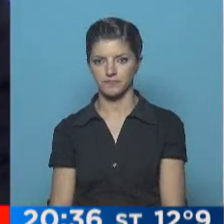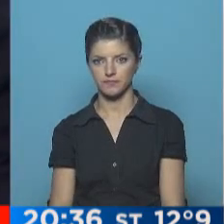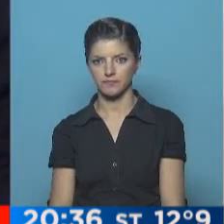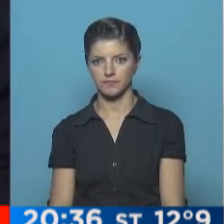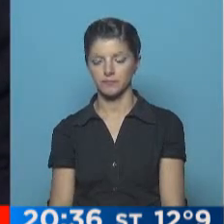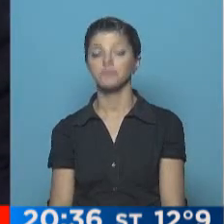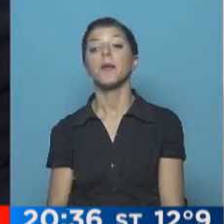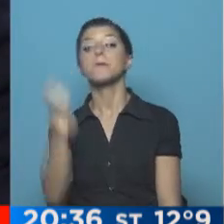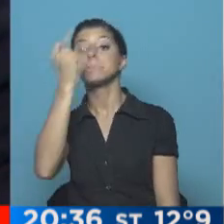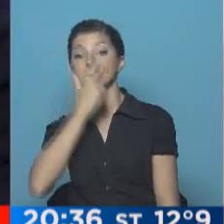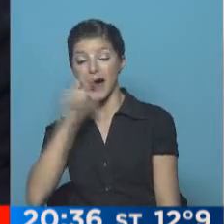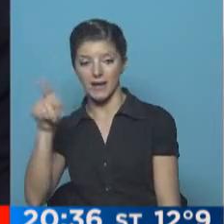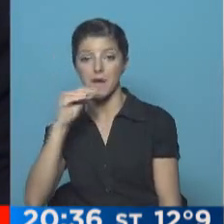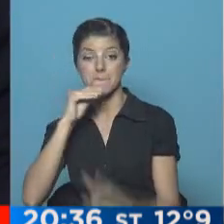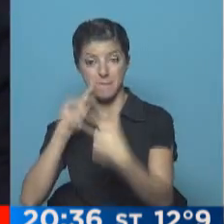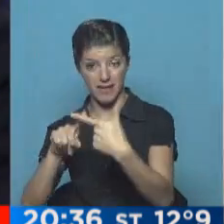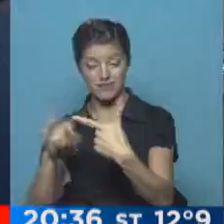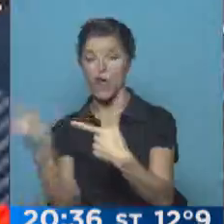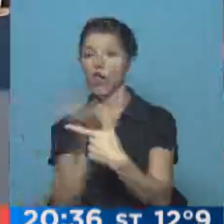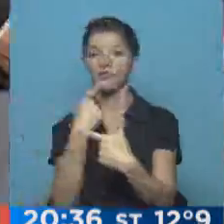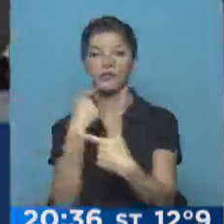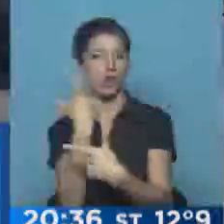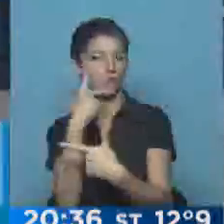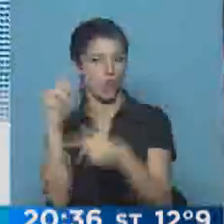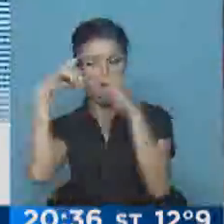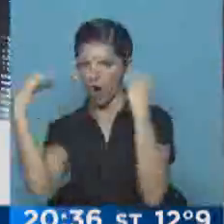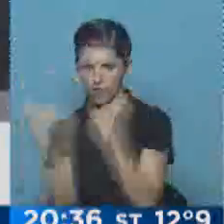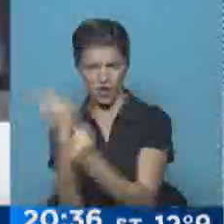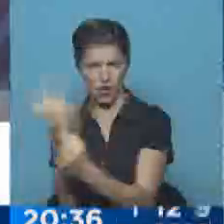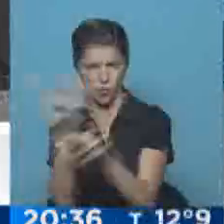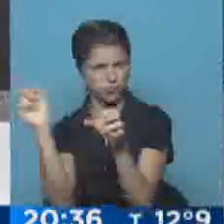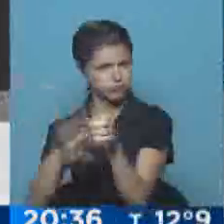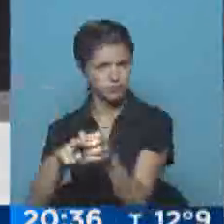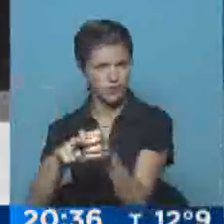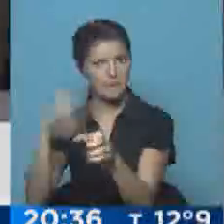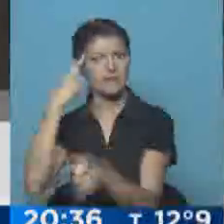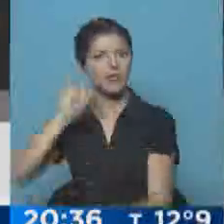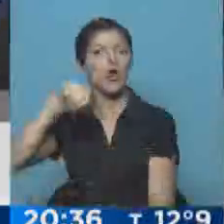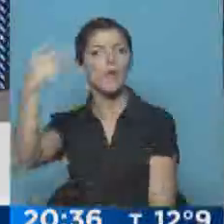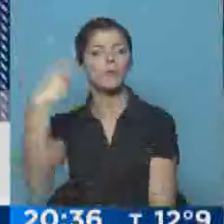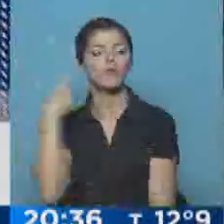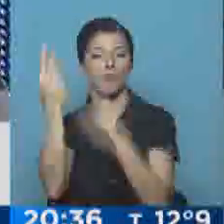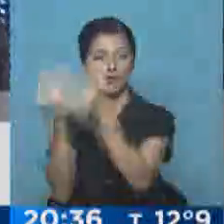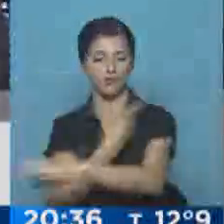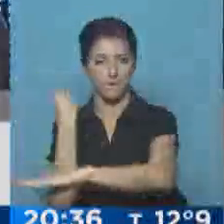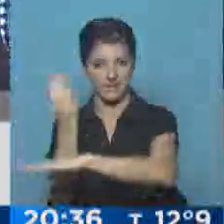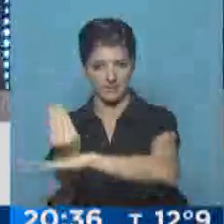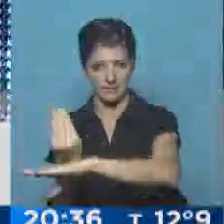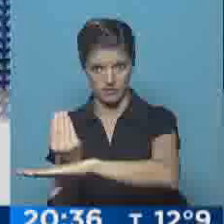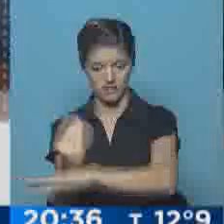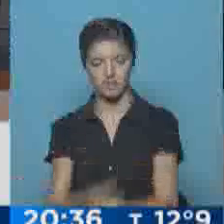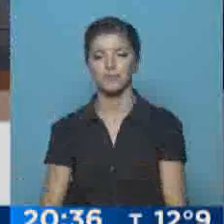Tanto Mauricio Macri como Sergio Massa descartaron un acuerdo entre sus dos fuerzas para las elecciones presidenciales de octubre